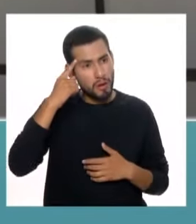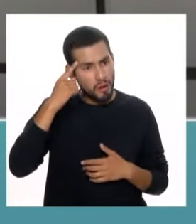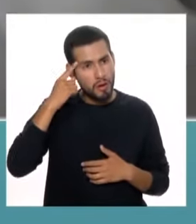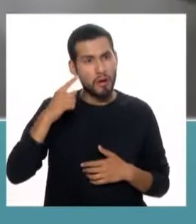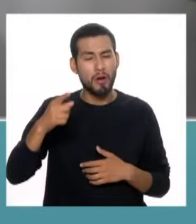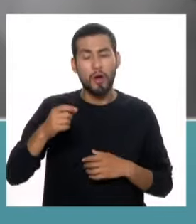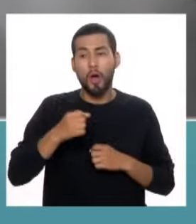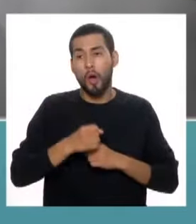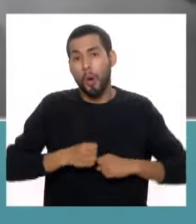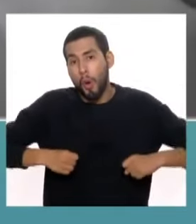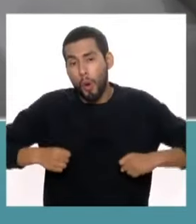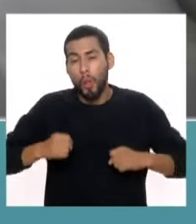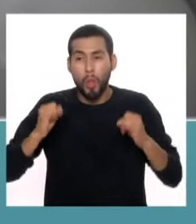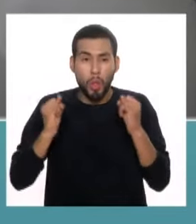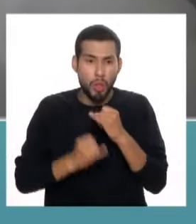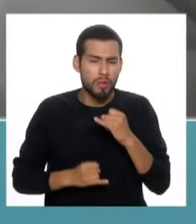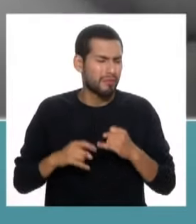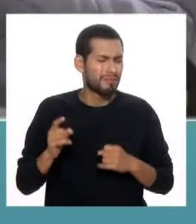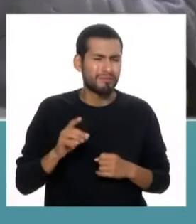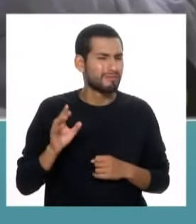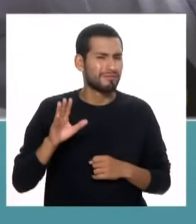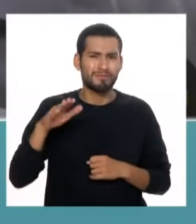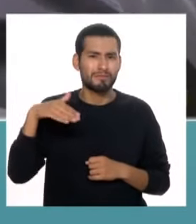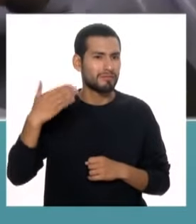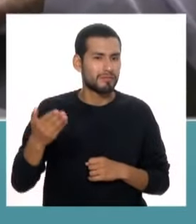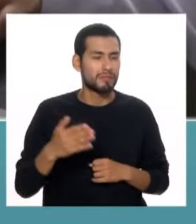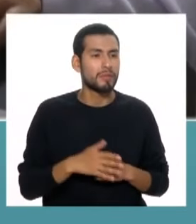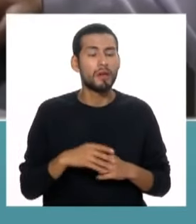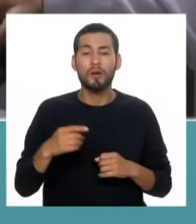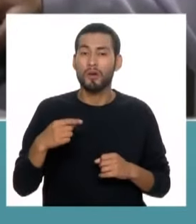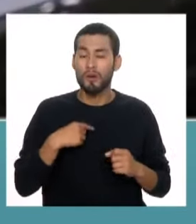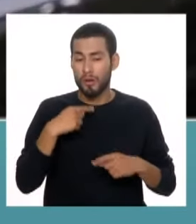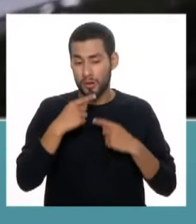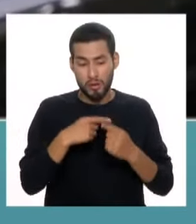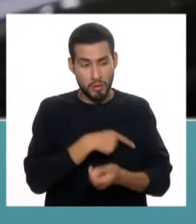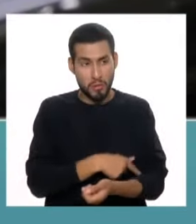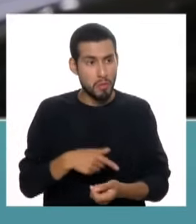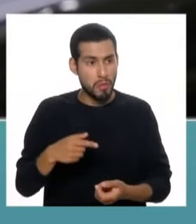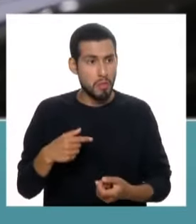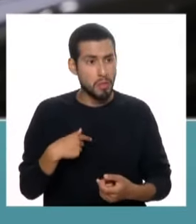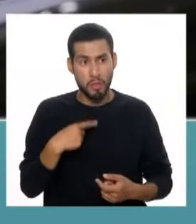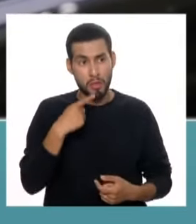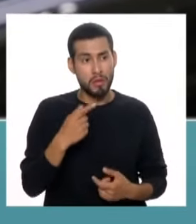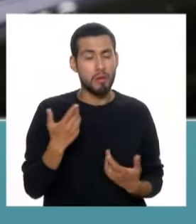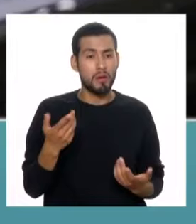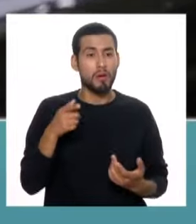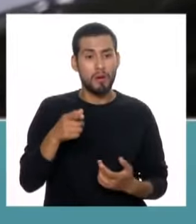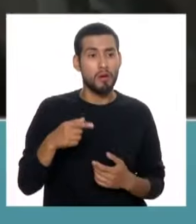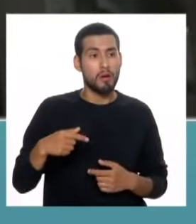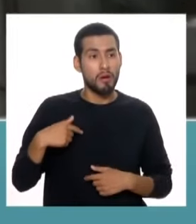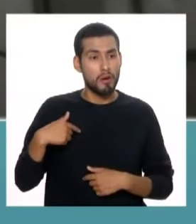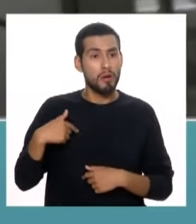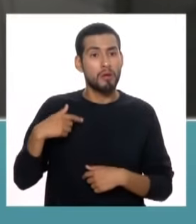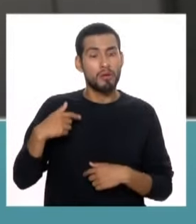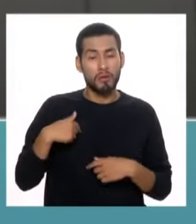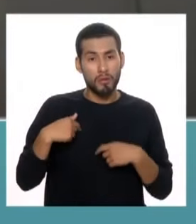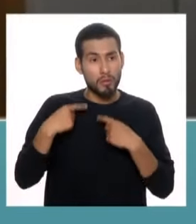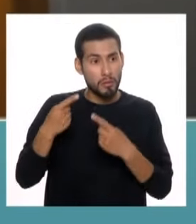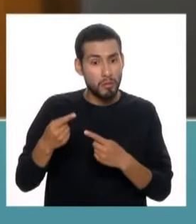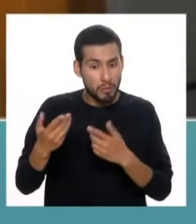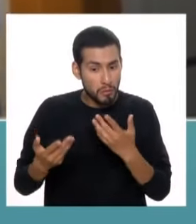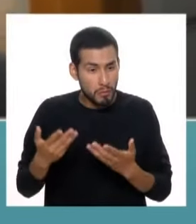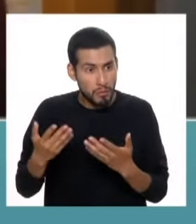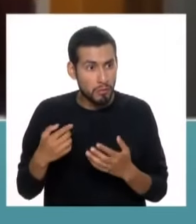engorda, se va a debilitar, eso es secundario. Pues yo quería donar y no me dijeron cuándo quería ir a donar sangre. Ajá, ni cómo